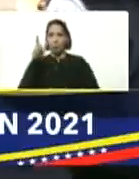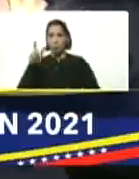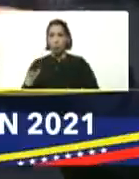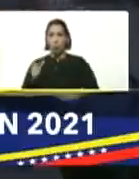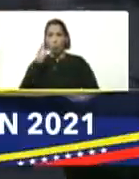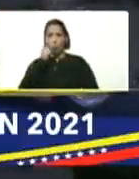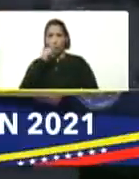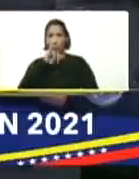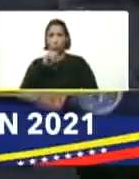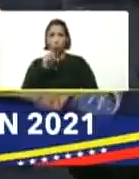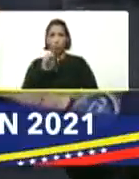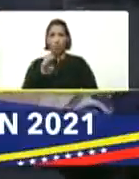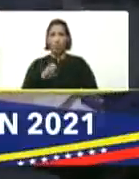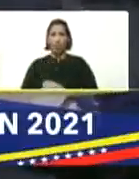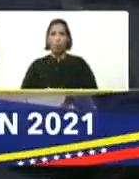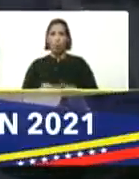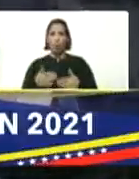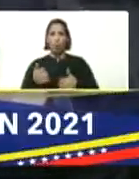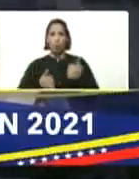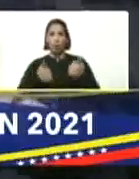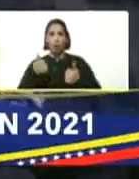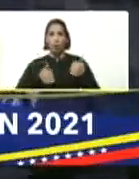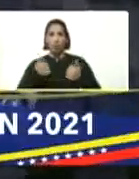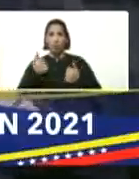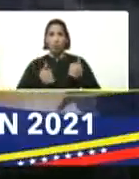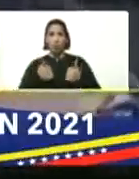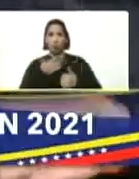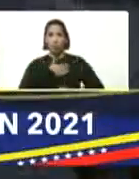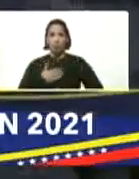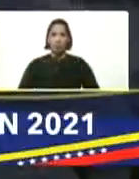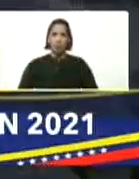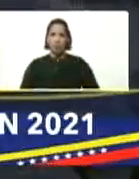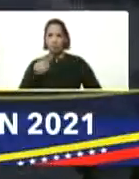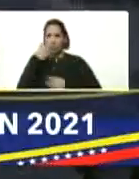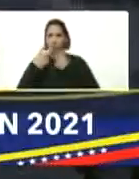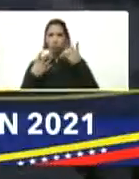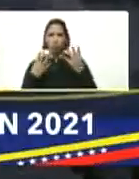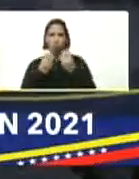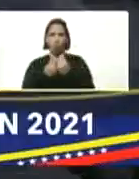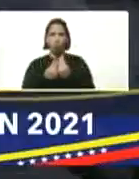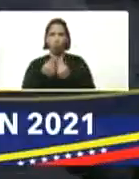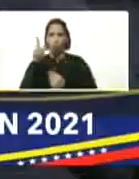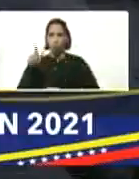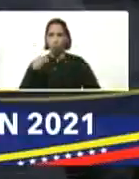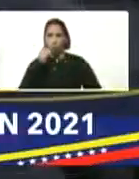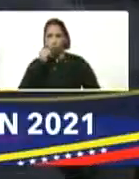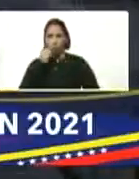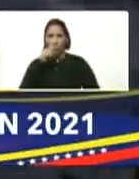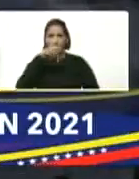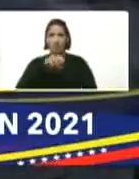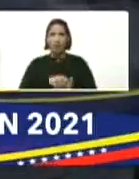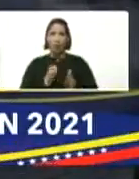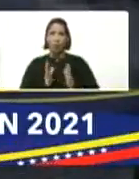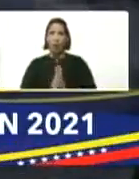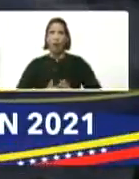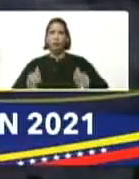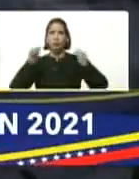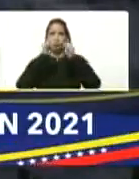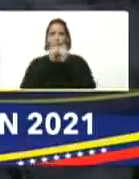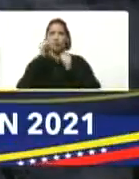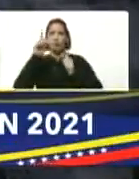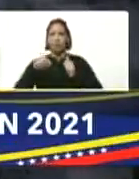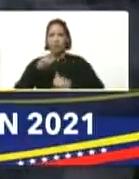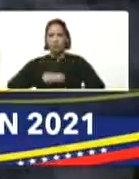Vicente desde que fue candidato presidencial. Recorrí con él el estado de Anzoátegui y gran parte del